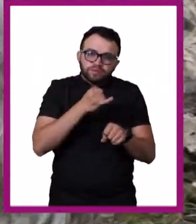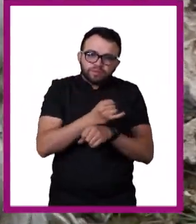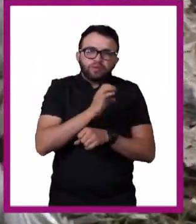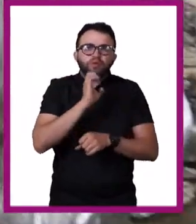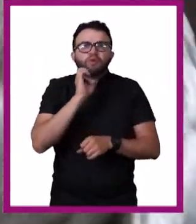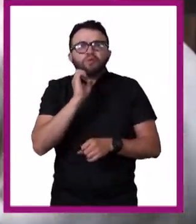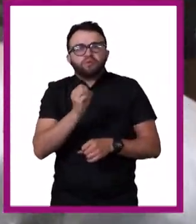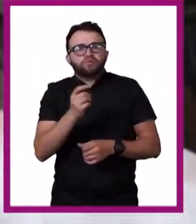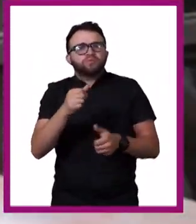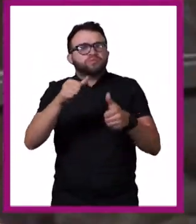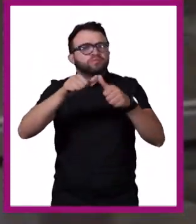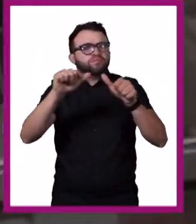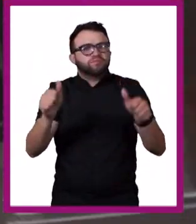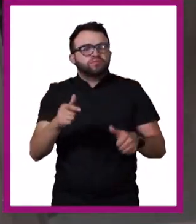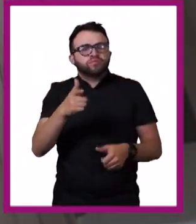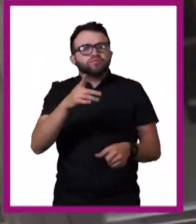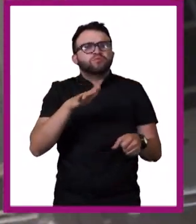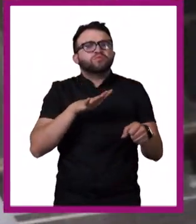técnica vas a utilizar?